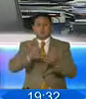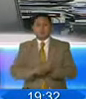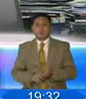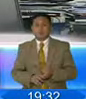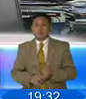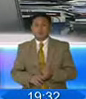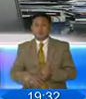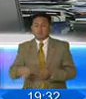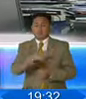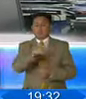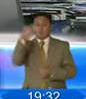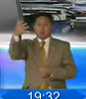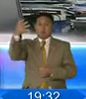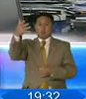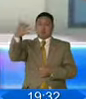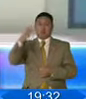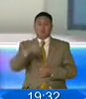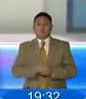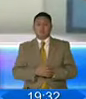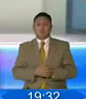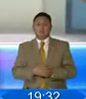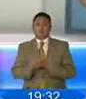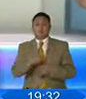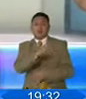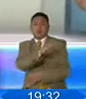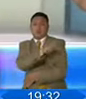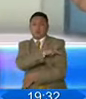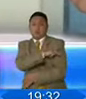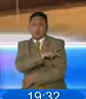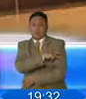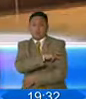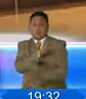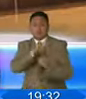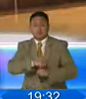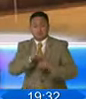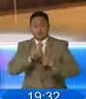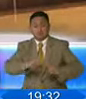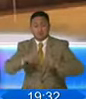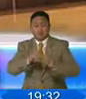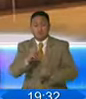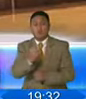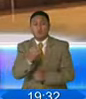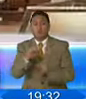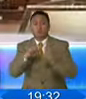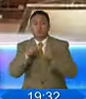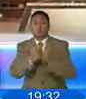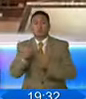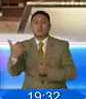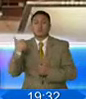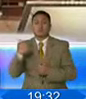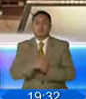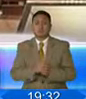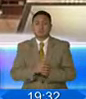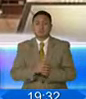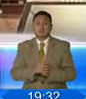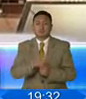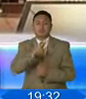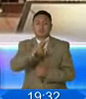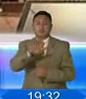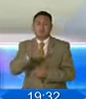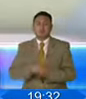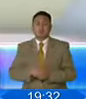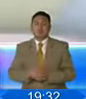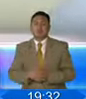Enrique Mafla, profesor de la Escuela Politécnica Nacional, se atreve a dar cifras de cuántos asambleístas podría tener el partido de